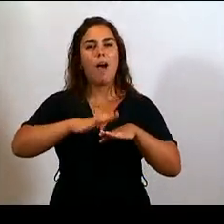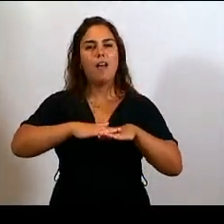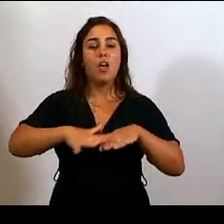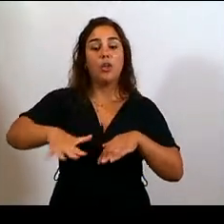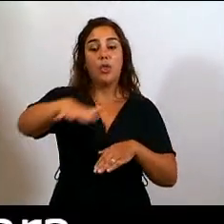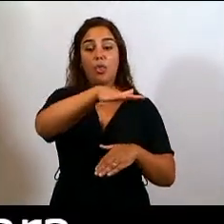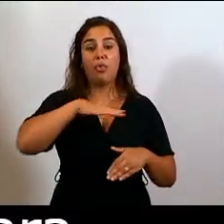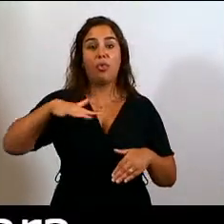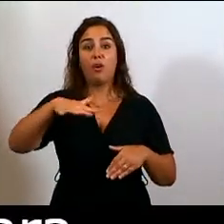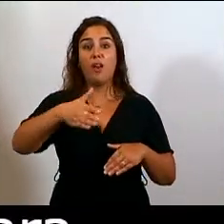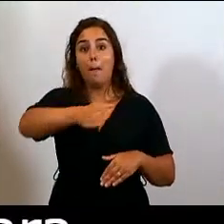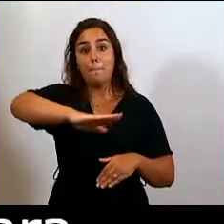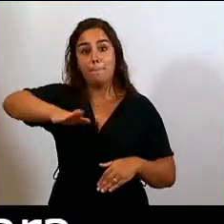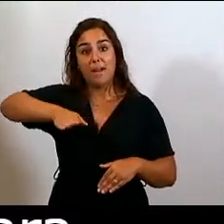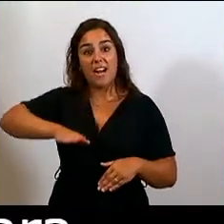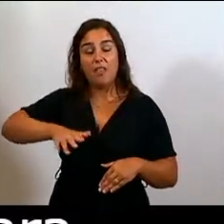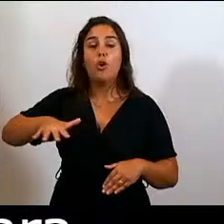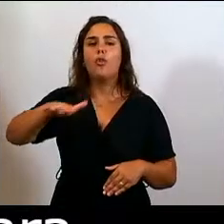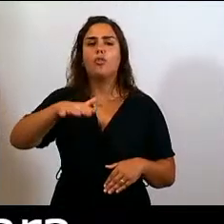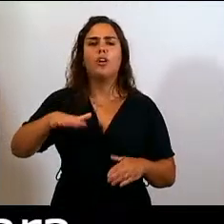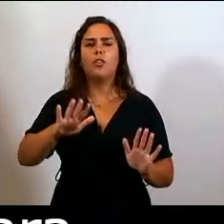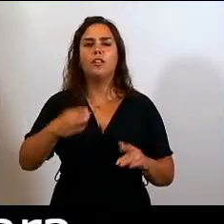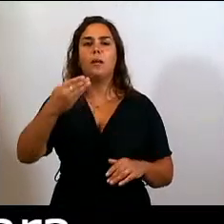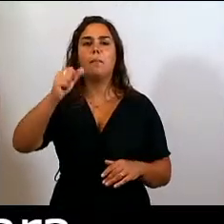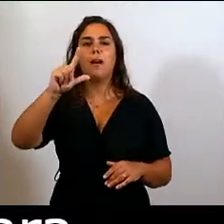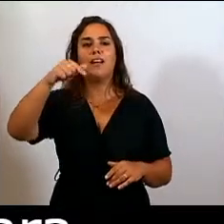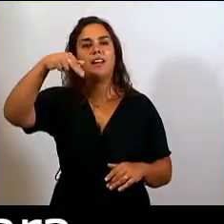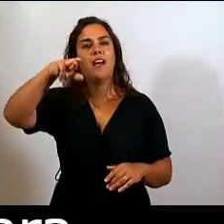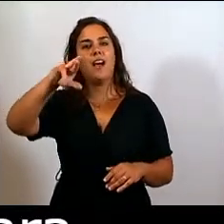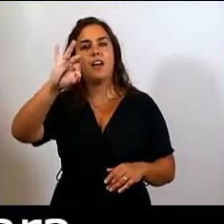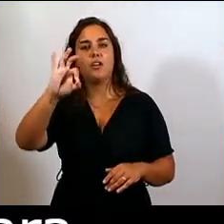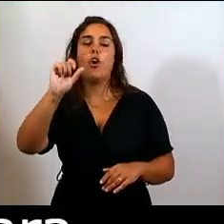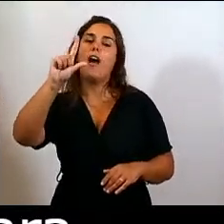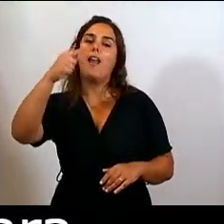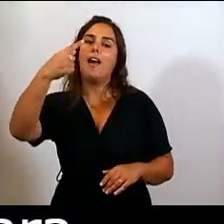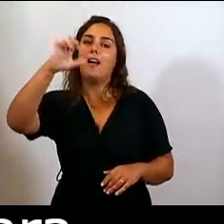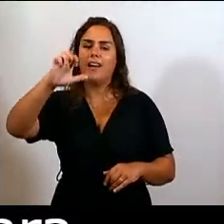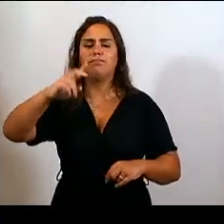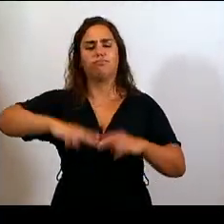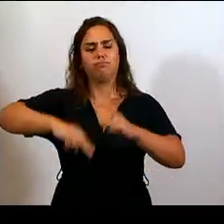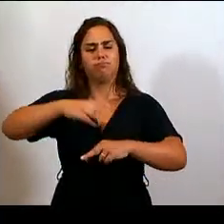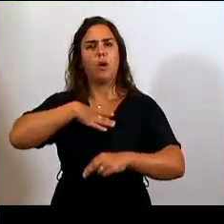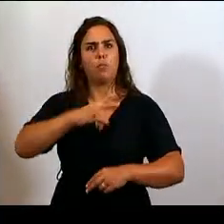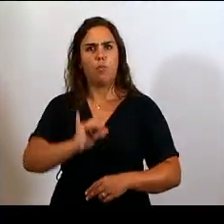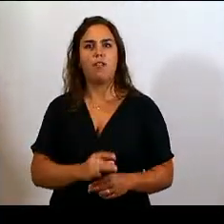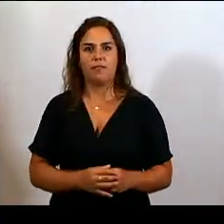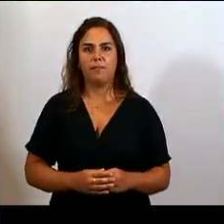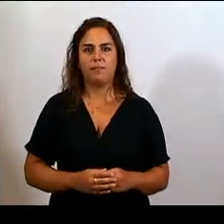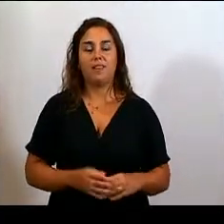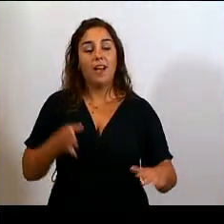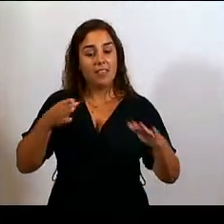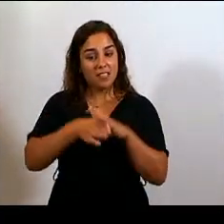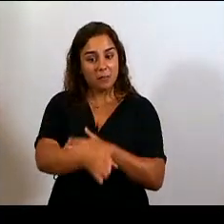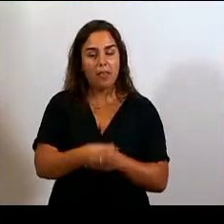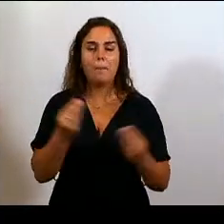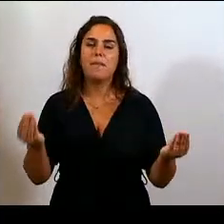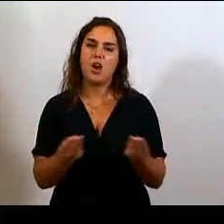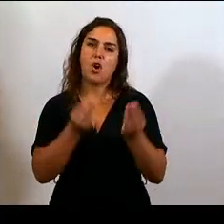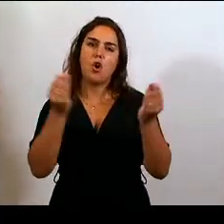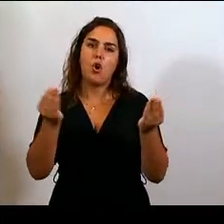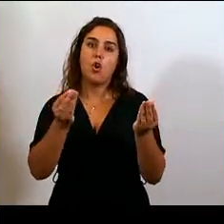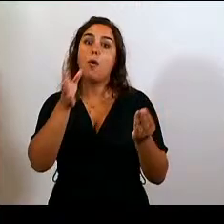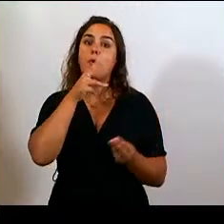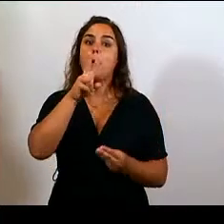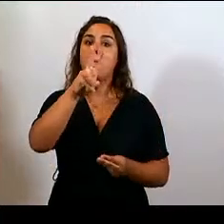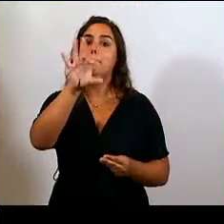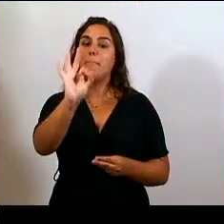zona de estacionamiento en el entorno del balneario de Alange. Vamos a mejorar la accesibilidad con estas 20 plazas